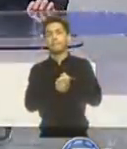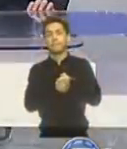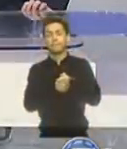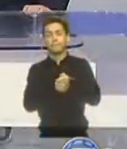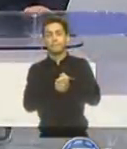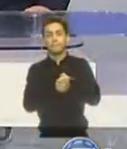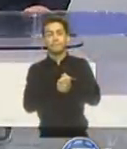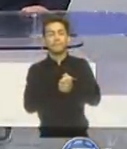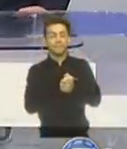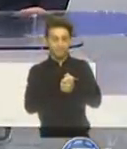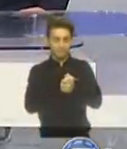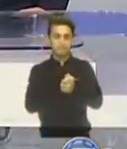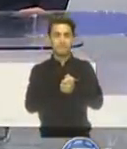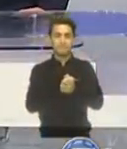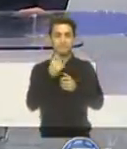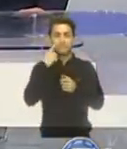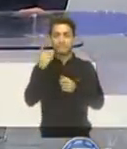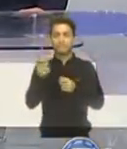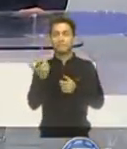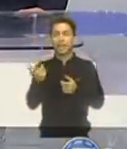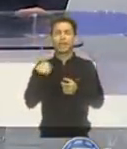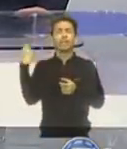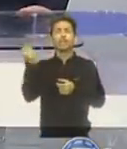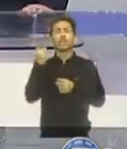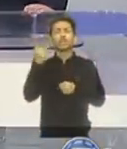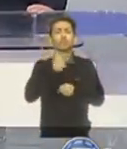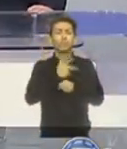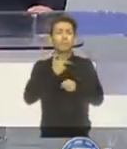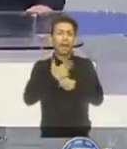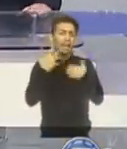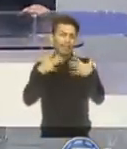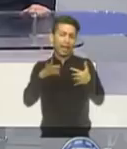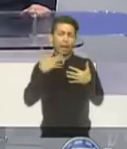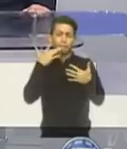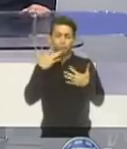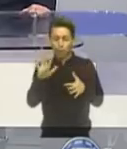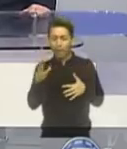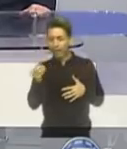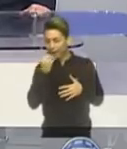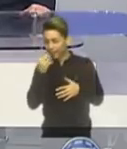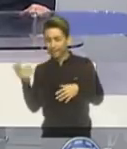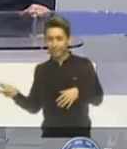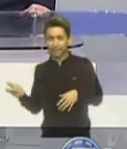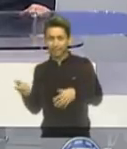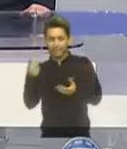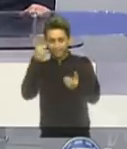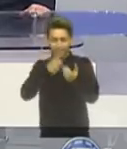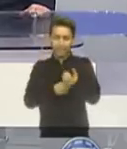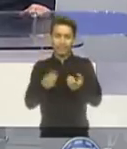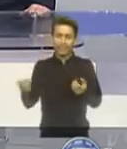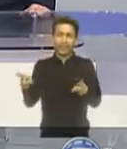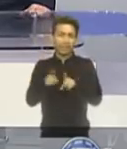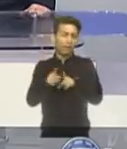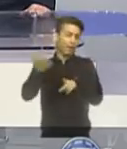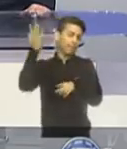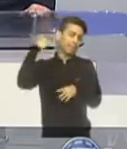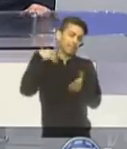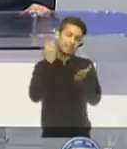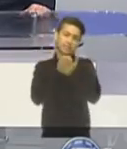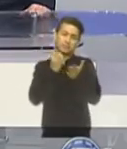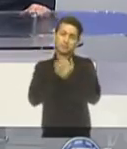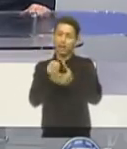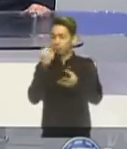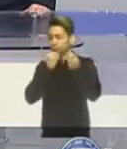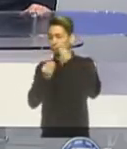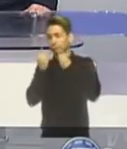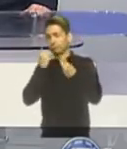¿Quién que se precie de ser guatemalteco no ha comido un xuco, Nancy? Sí, es como recordar también aquellos tiempos escolares. Creo que muchos tuvimos la oportunidad